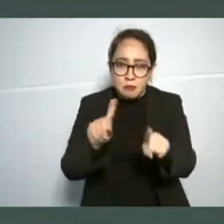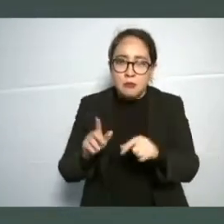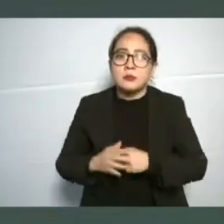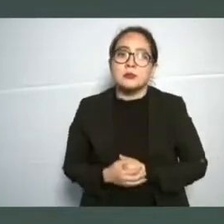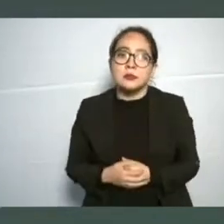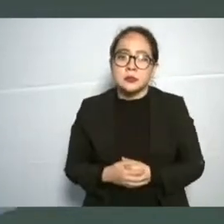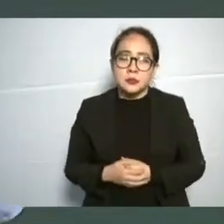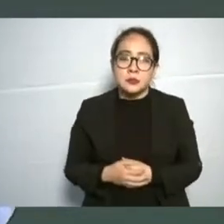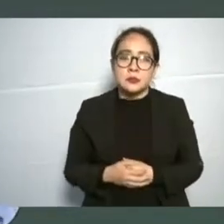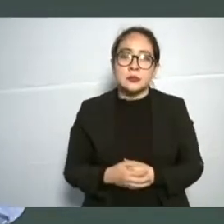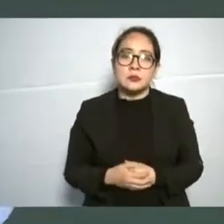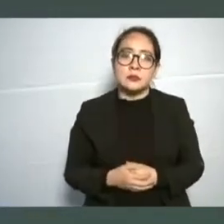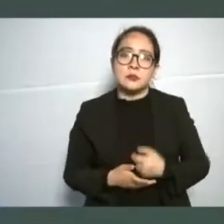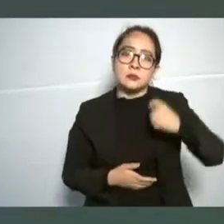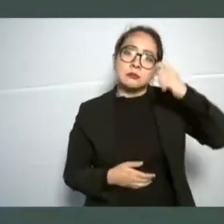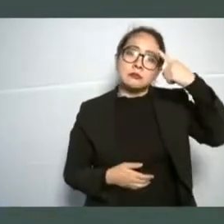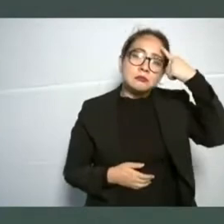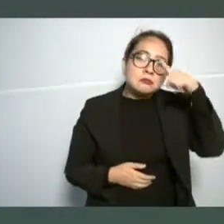de las que piden